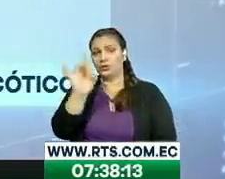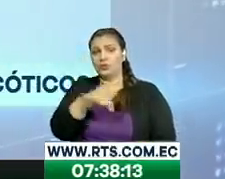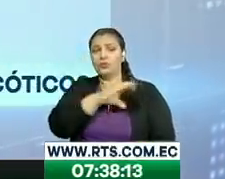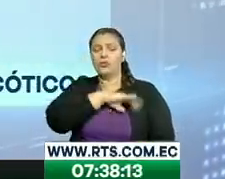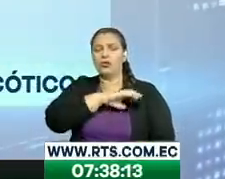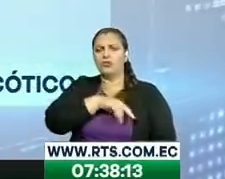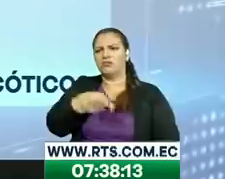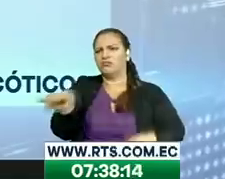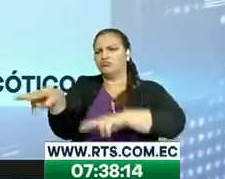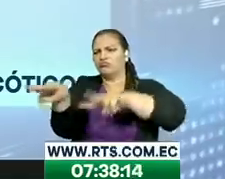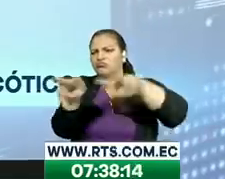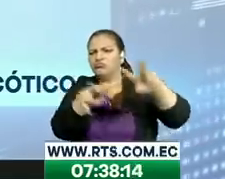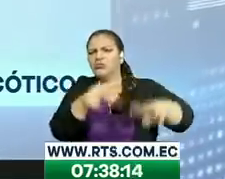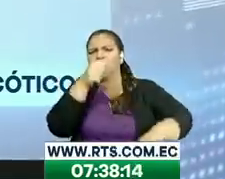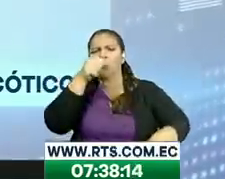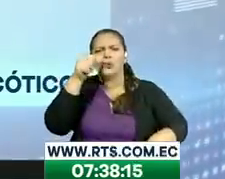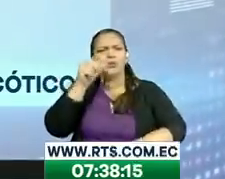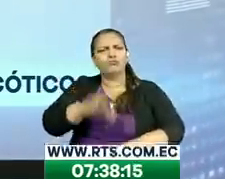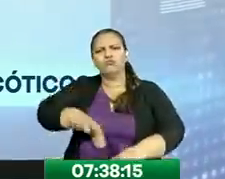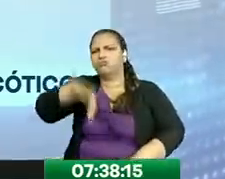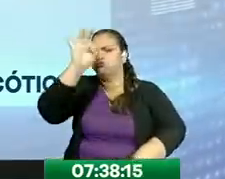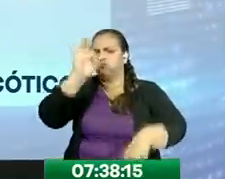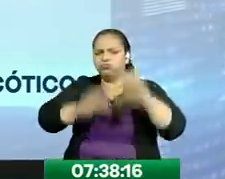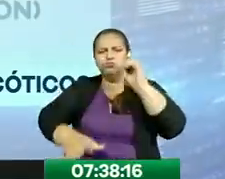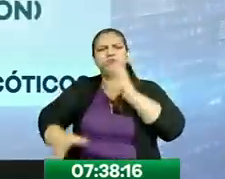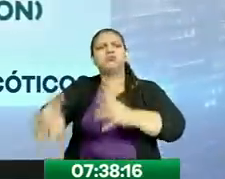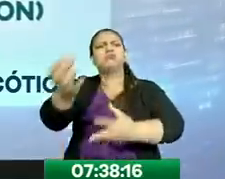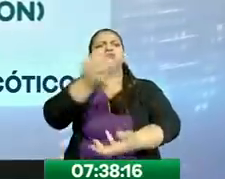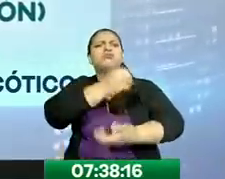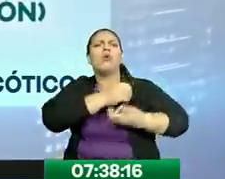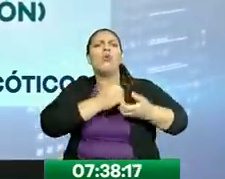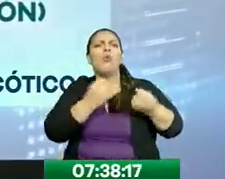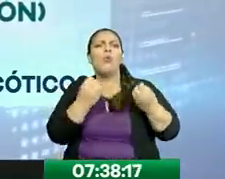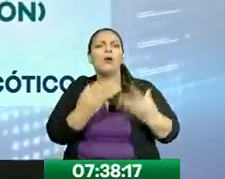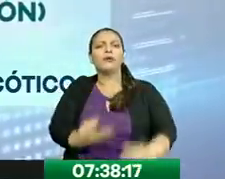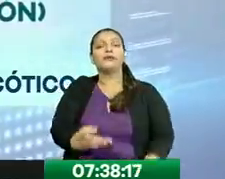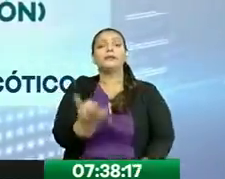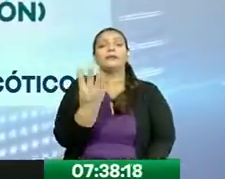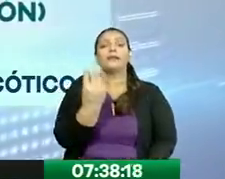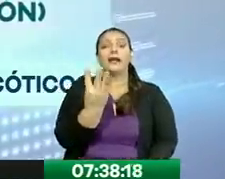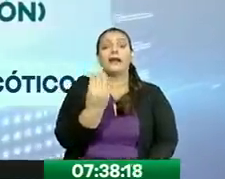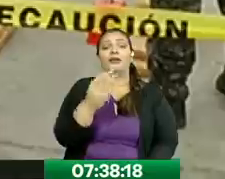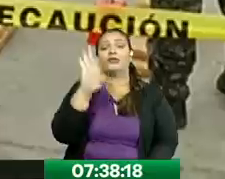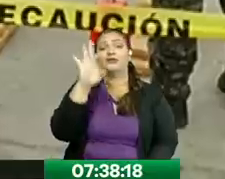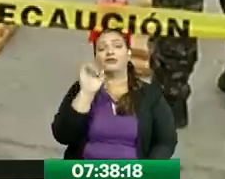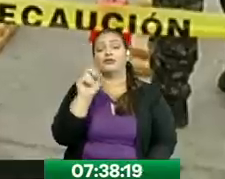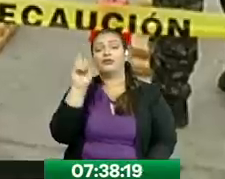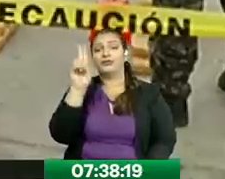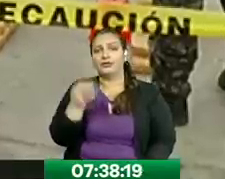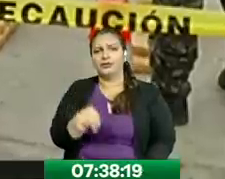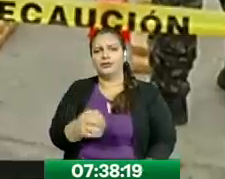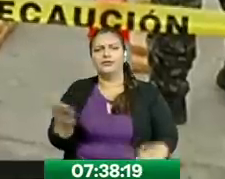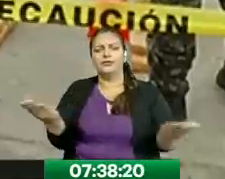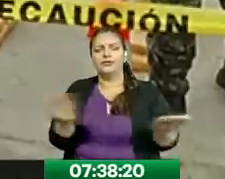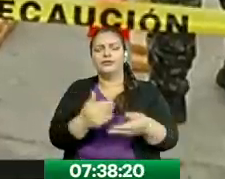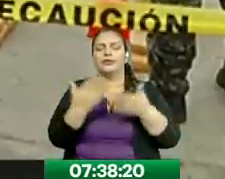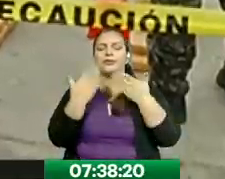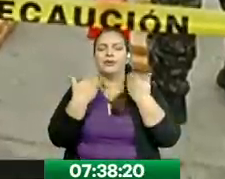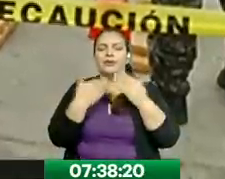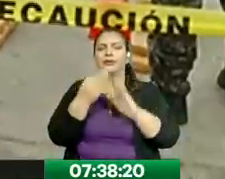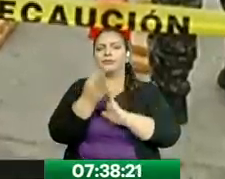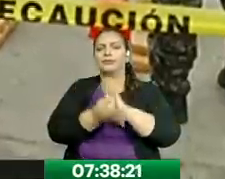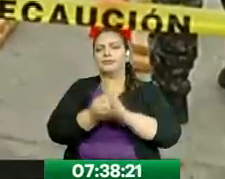14 fueron decomisadas en la zona 8 que comprende guayaquil durán y samborondón informó adriana